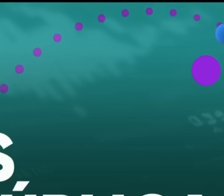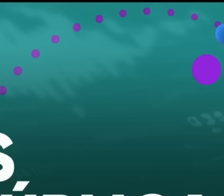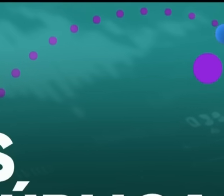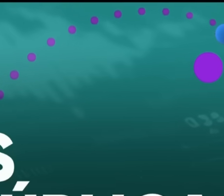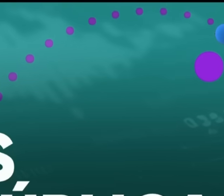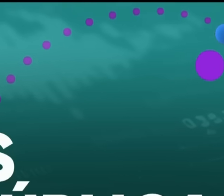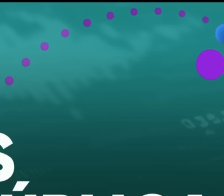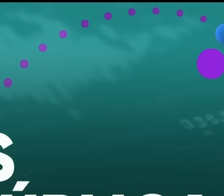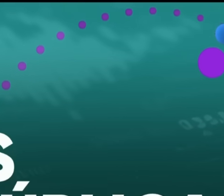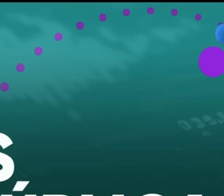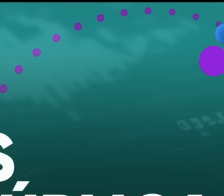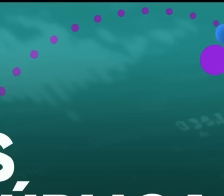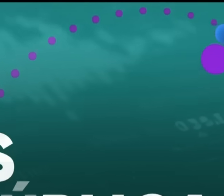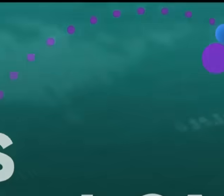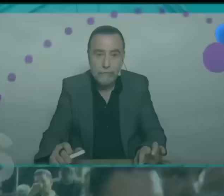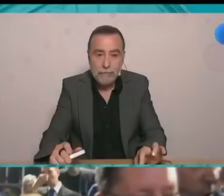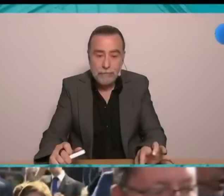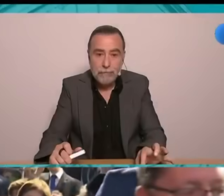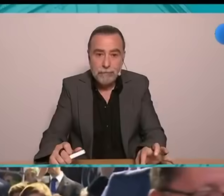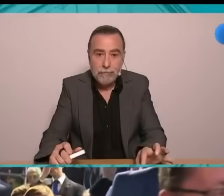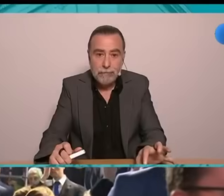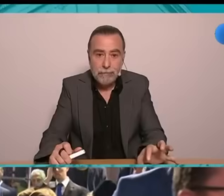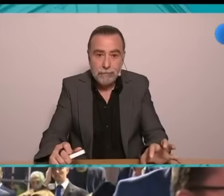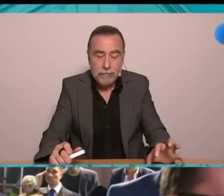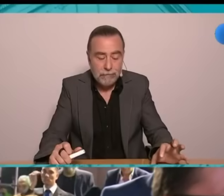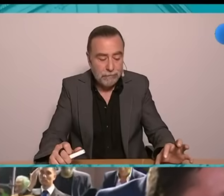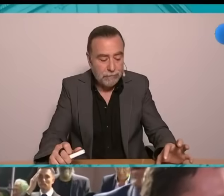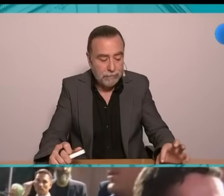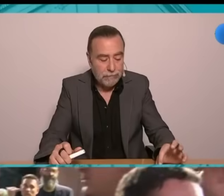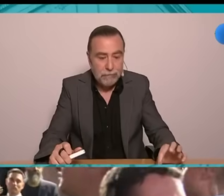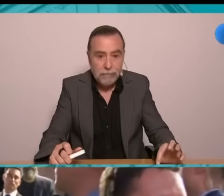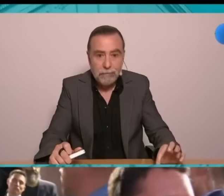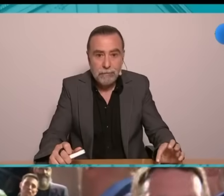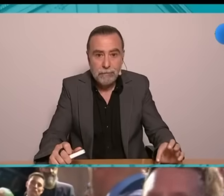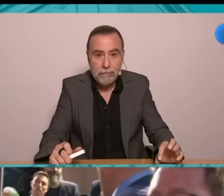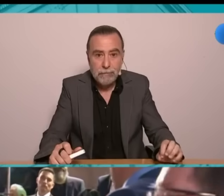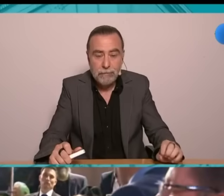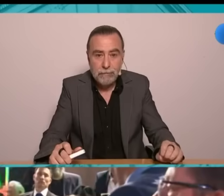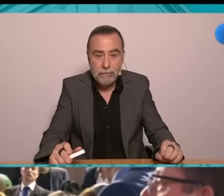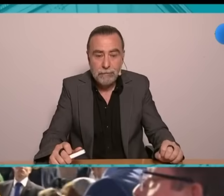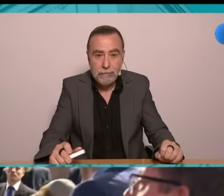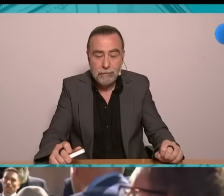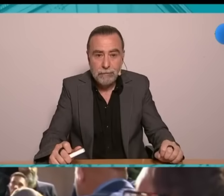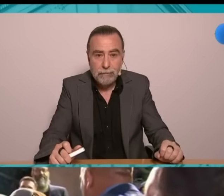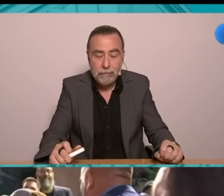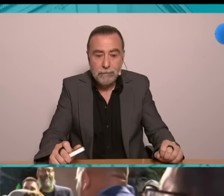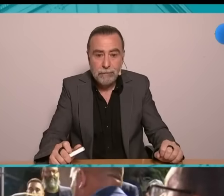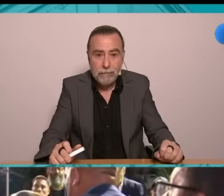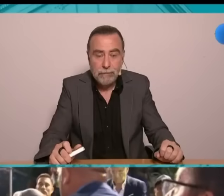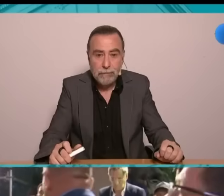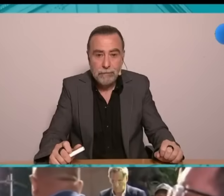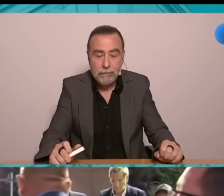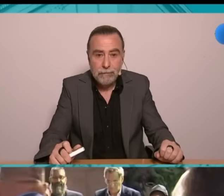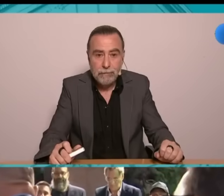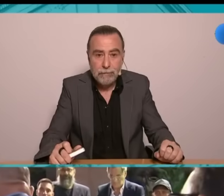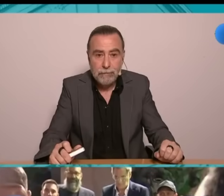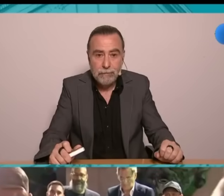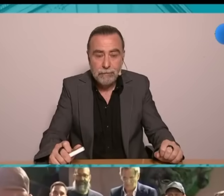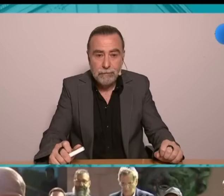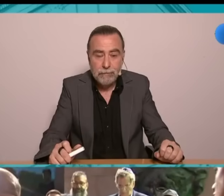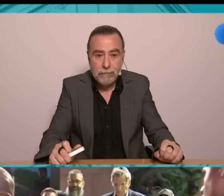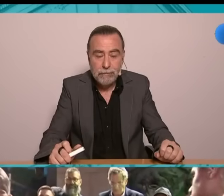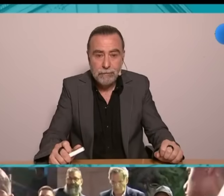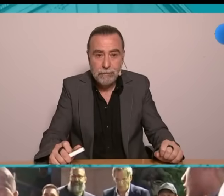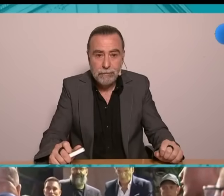caso. Exactamente, otra de las medidas fuertes que apuntan al gasto, a recortar el gasto, las medidas, las obras que